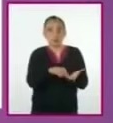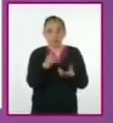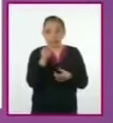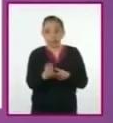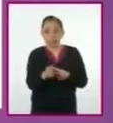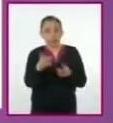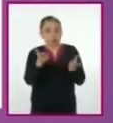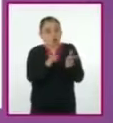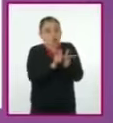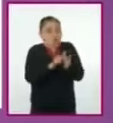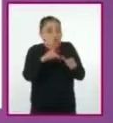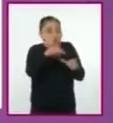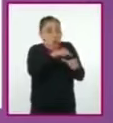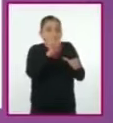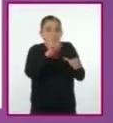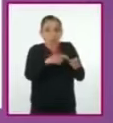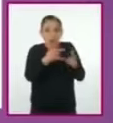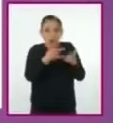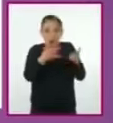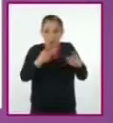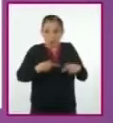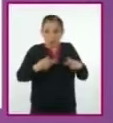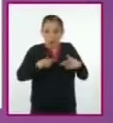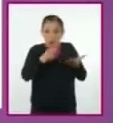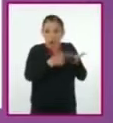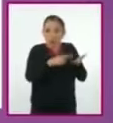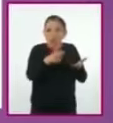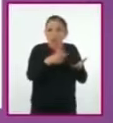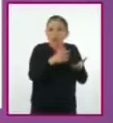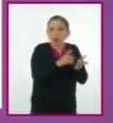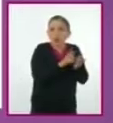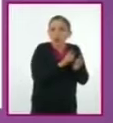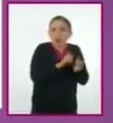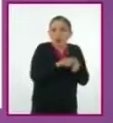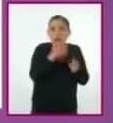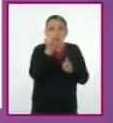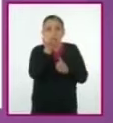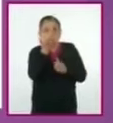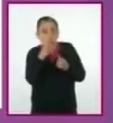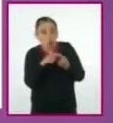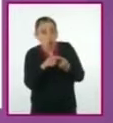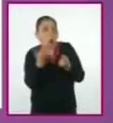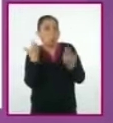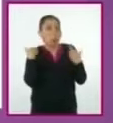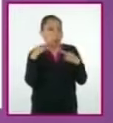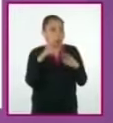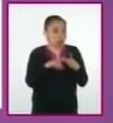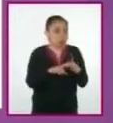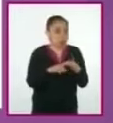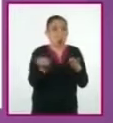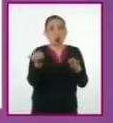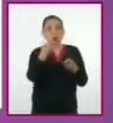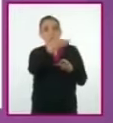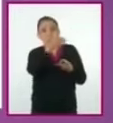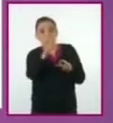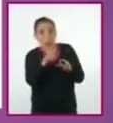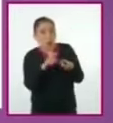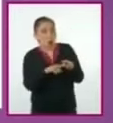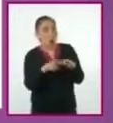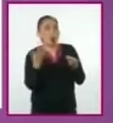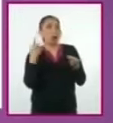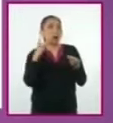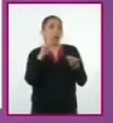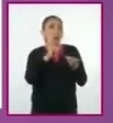al grupo social al que pertenece el personaje. Estudiantes, profesores, campesinos, amas